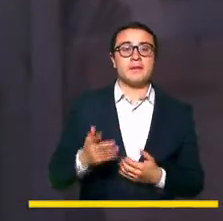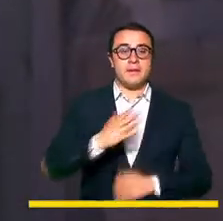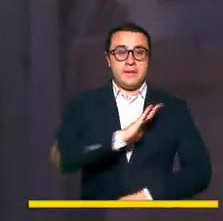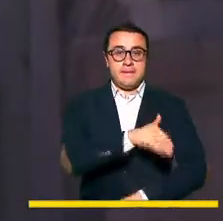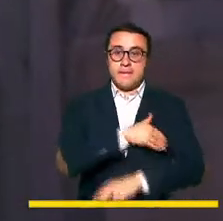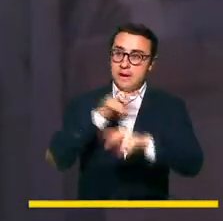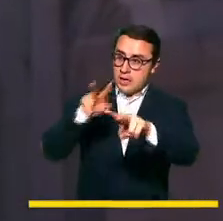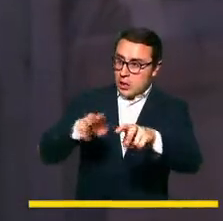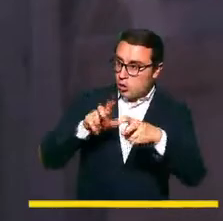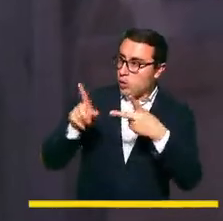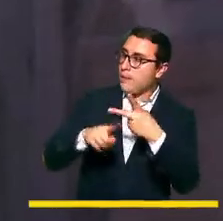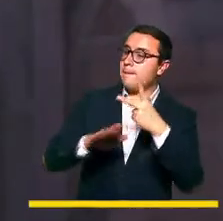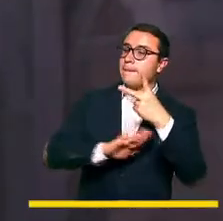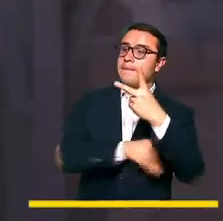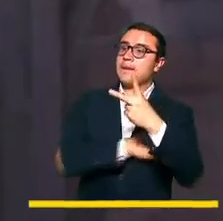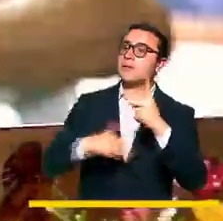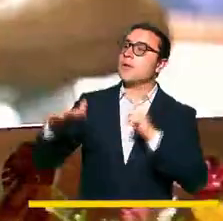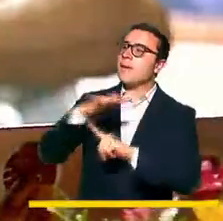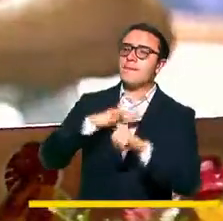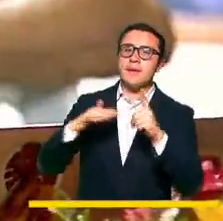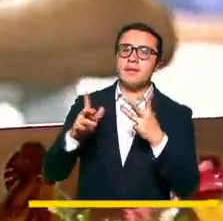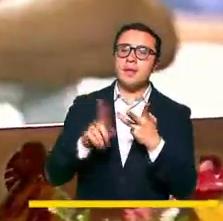agricultura, ministro del Medio Ambiente,